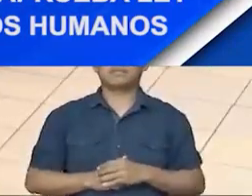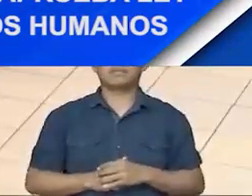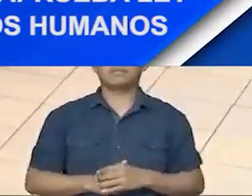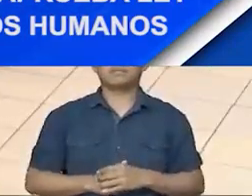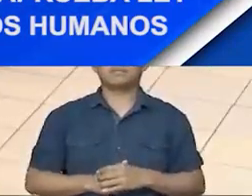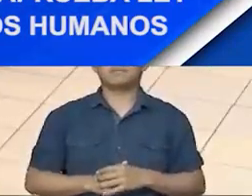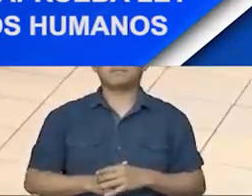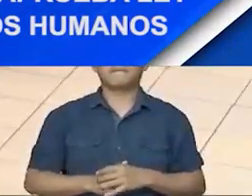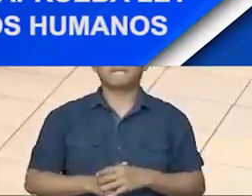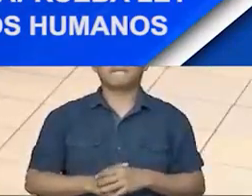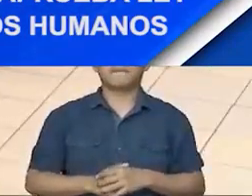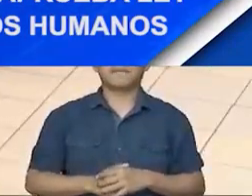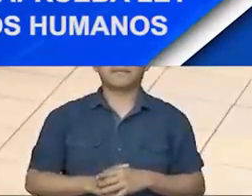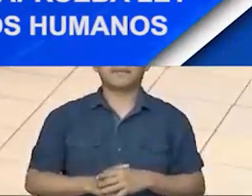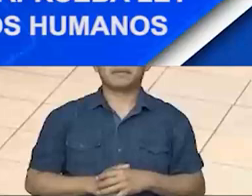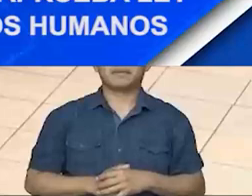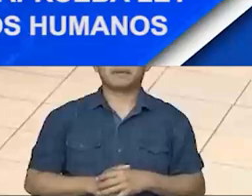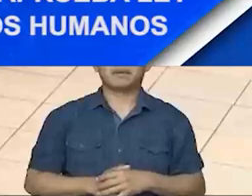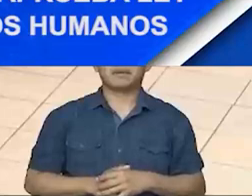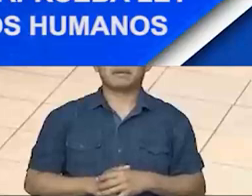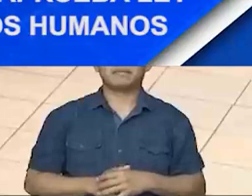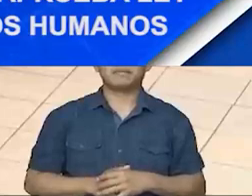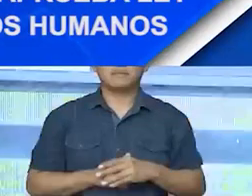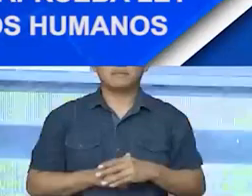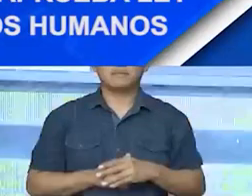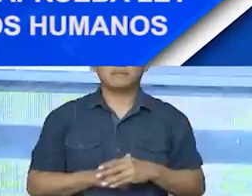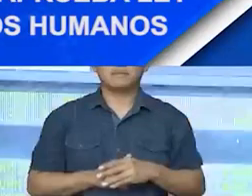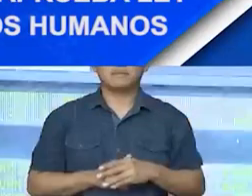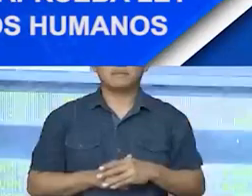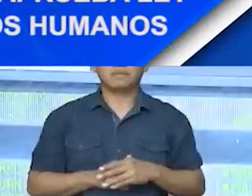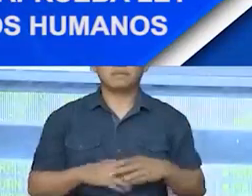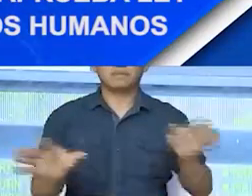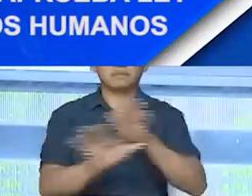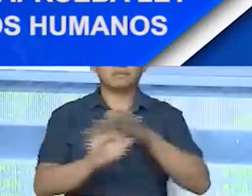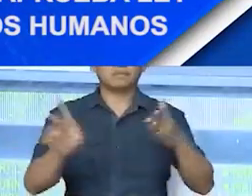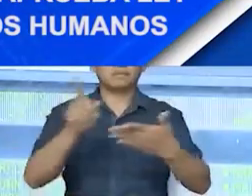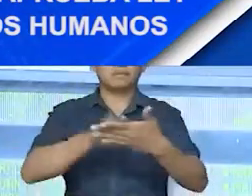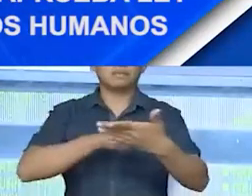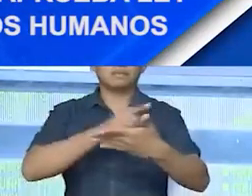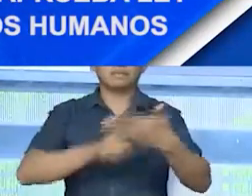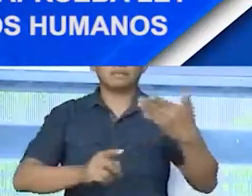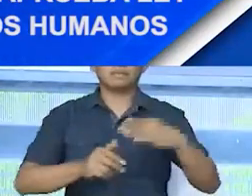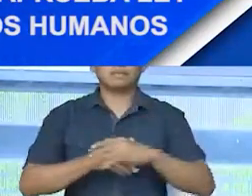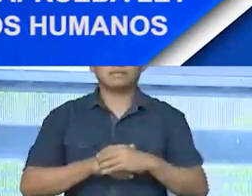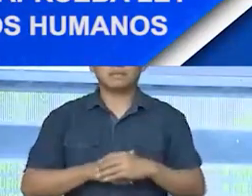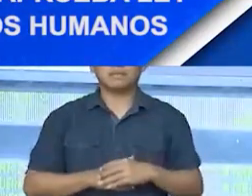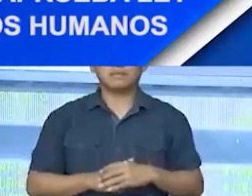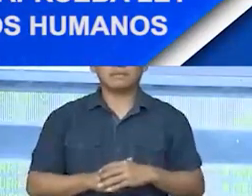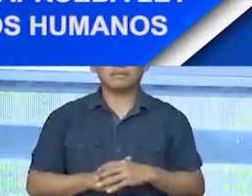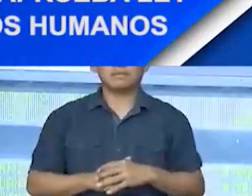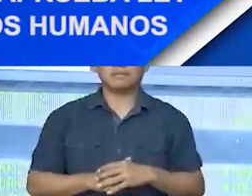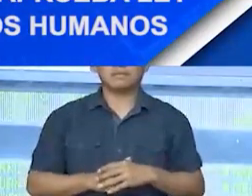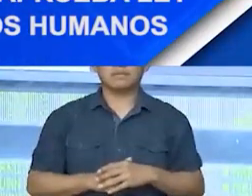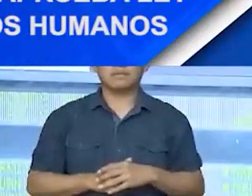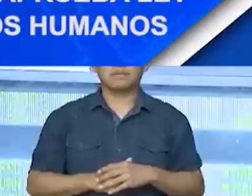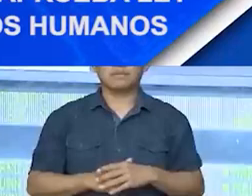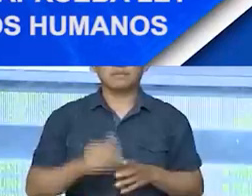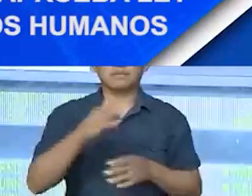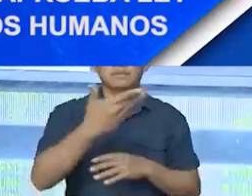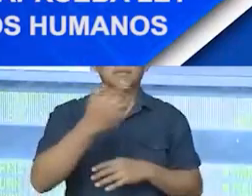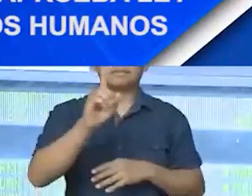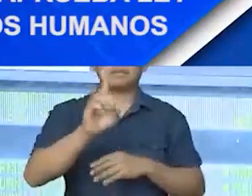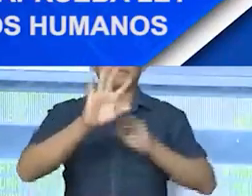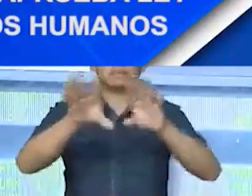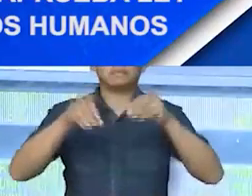Humanos, creada mediante la ley número 212, misma que continuará siendo un ente autónomo del Estado